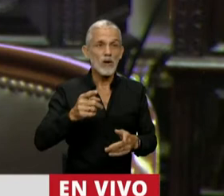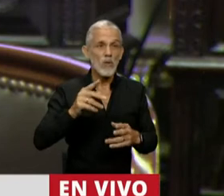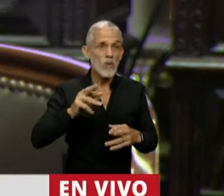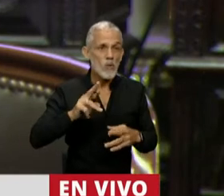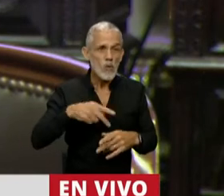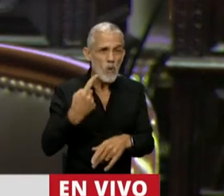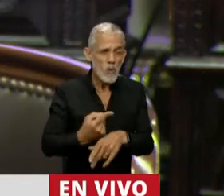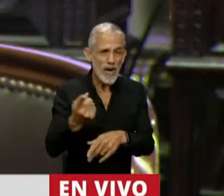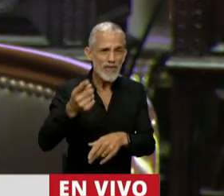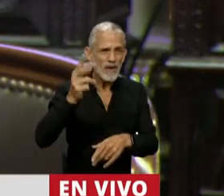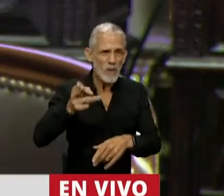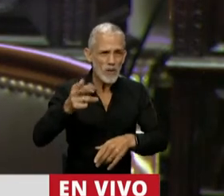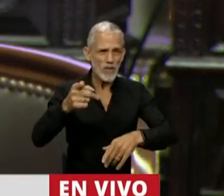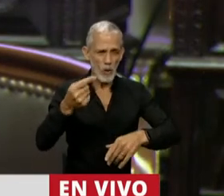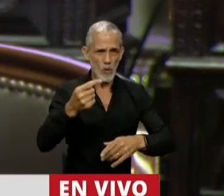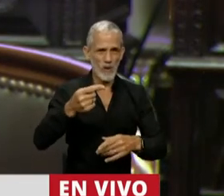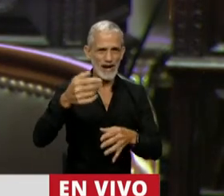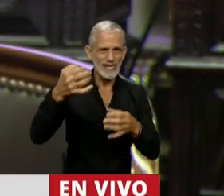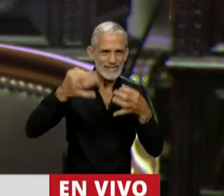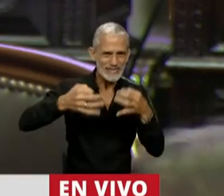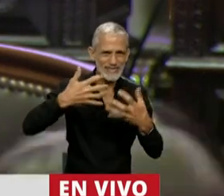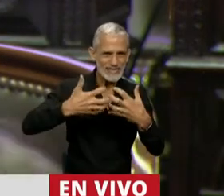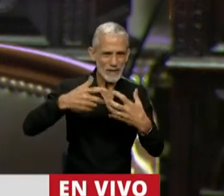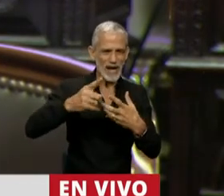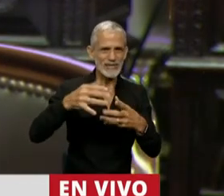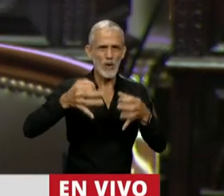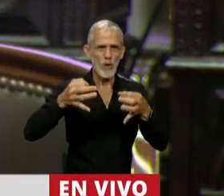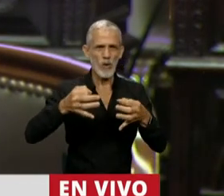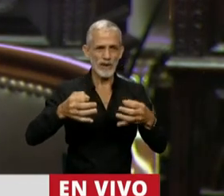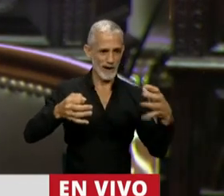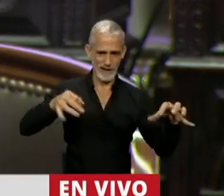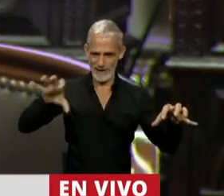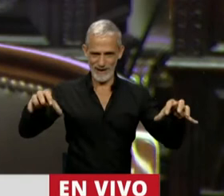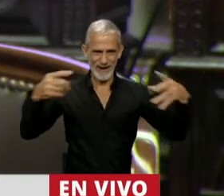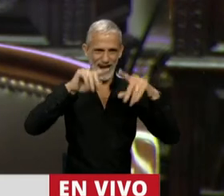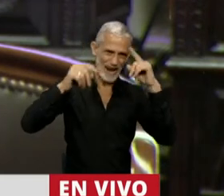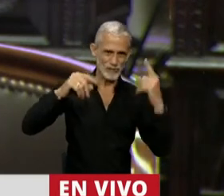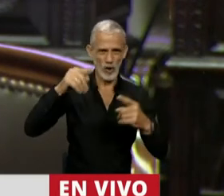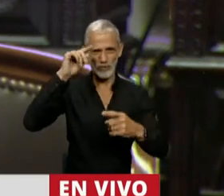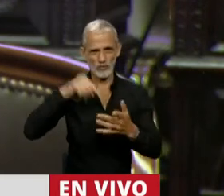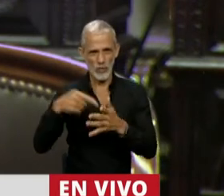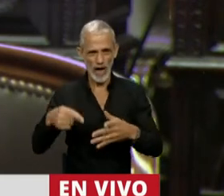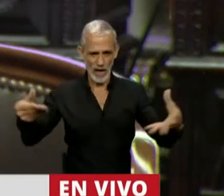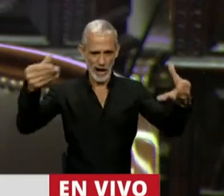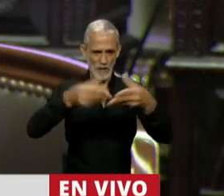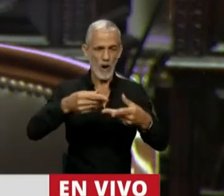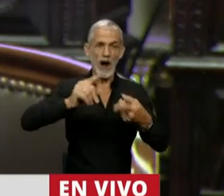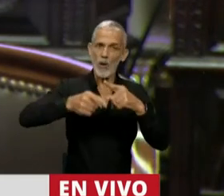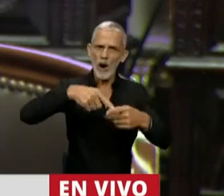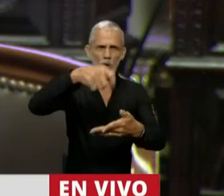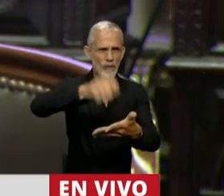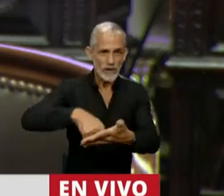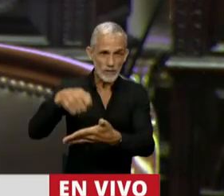admisible que un sistema jurídico interestatal que se expresa mediante la suscripción de pactos o de